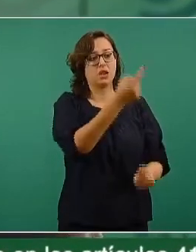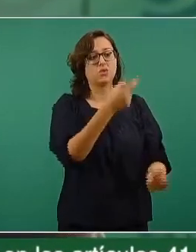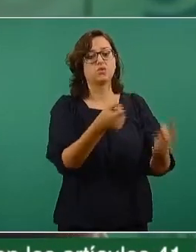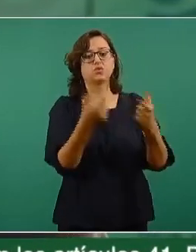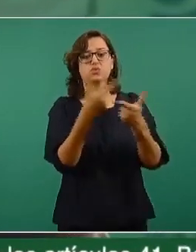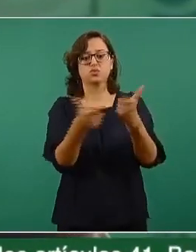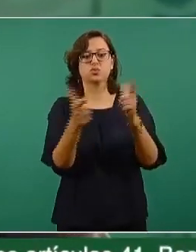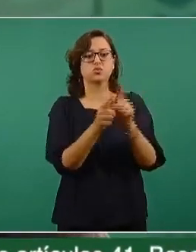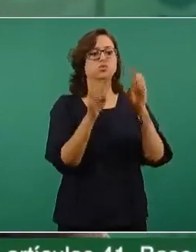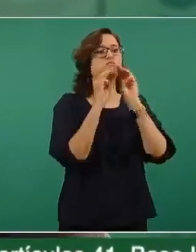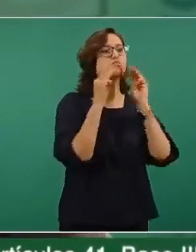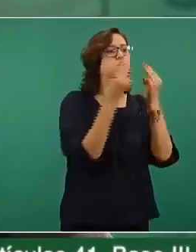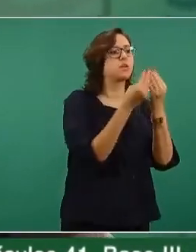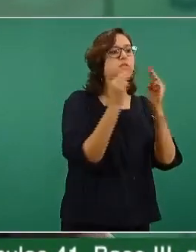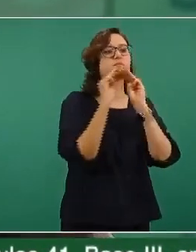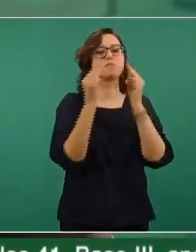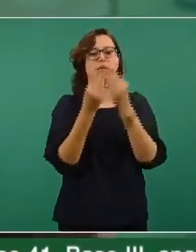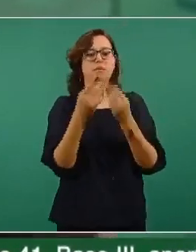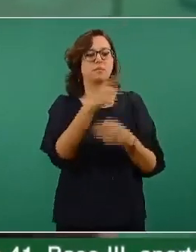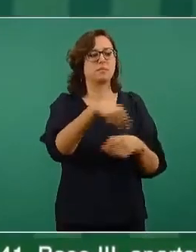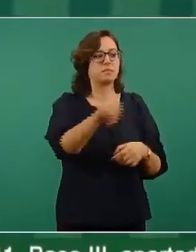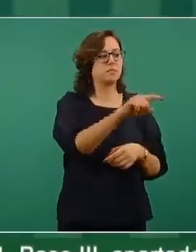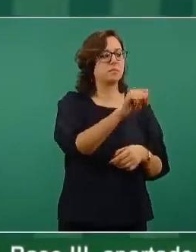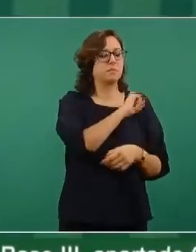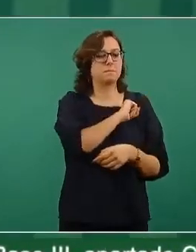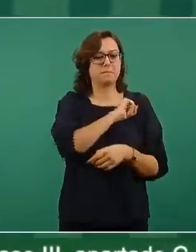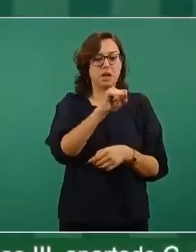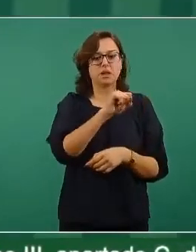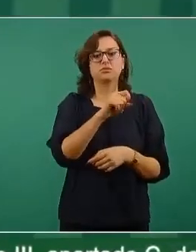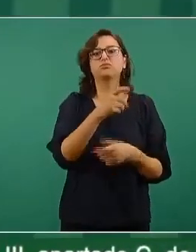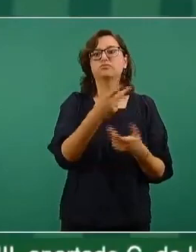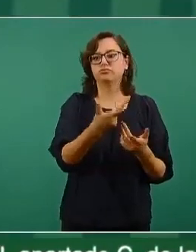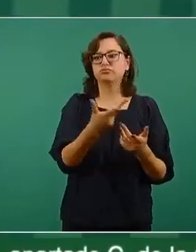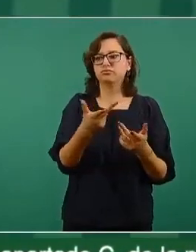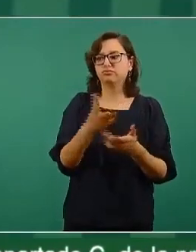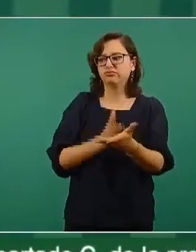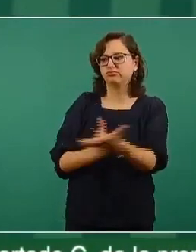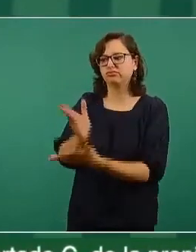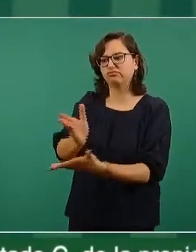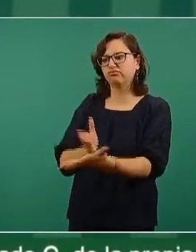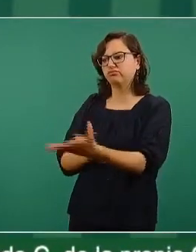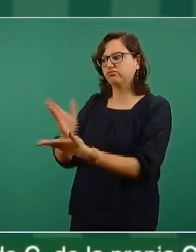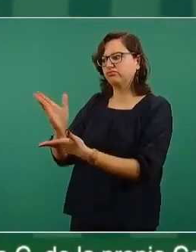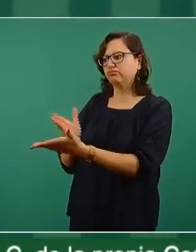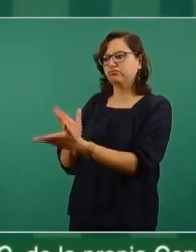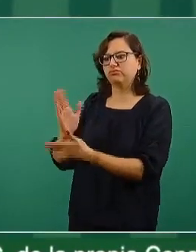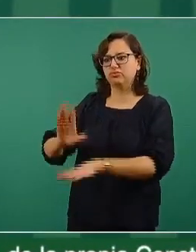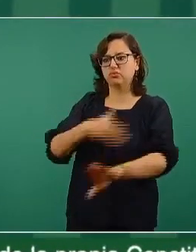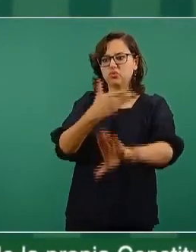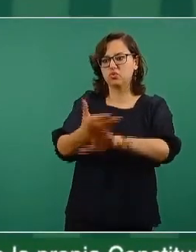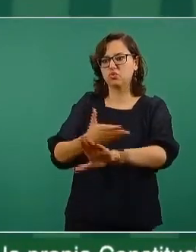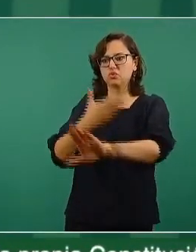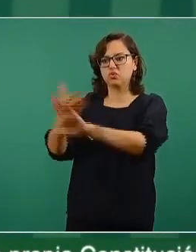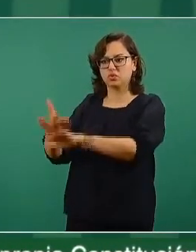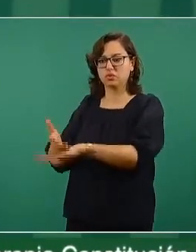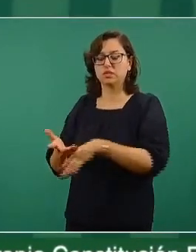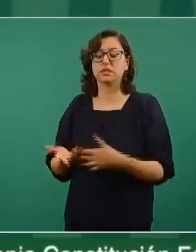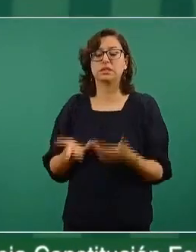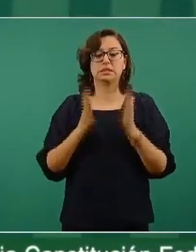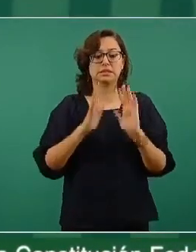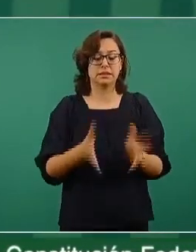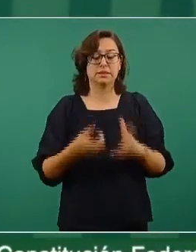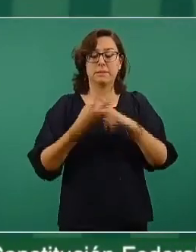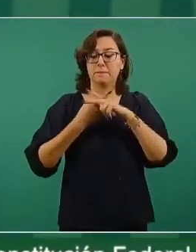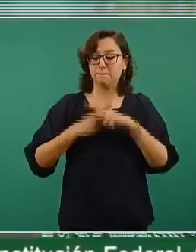criminales en algunas regiones del país. Entonces, se está llevando a cabo un protocolo